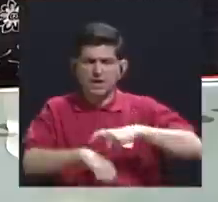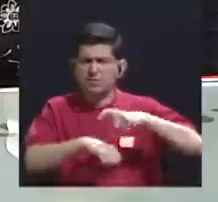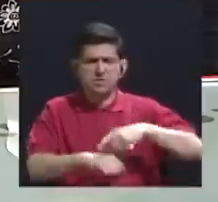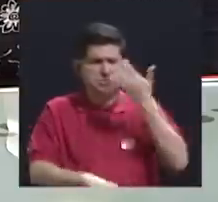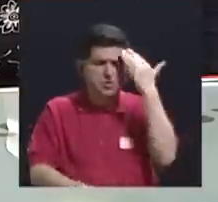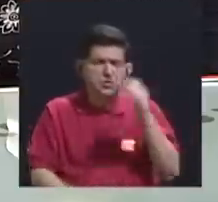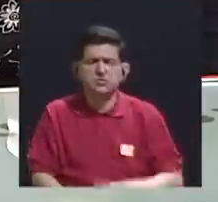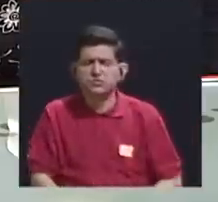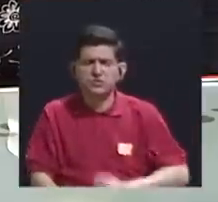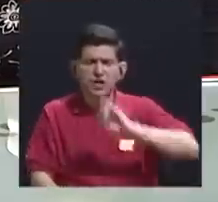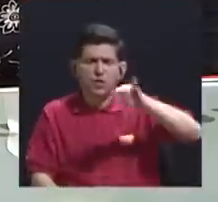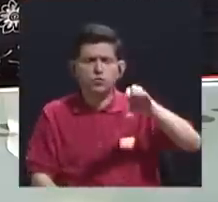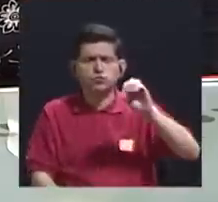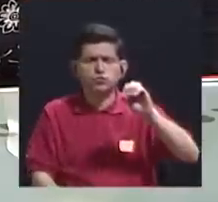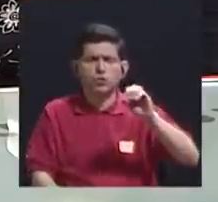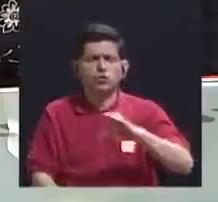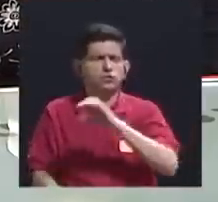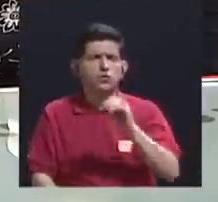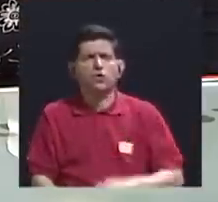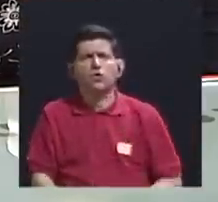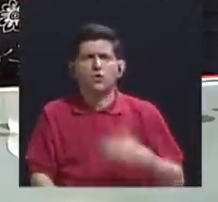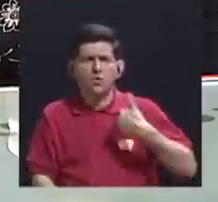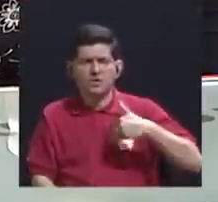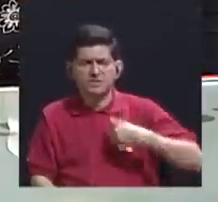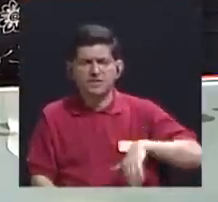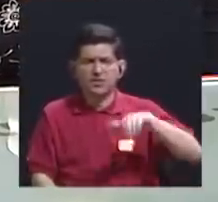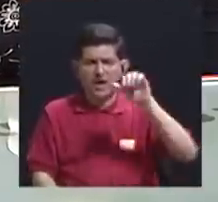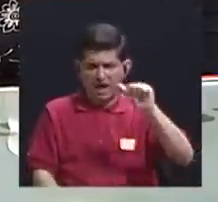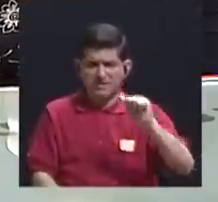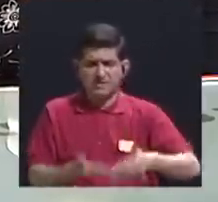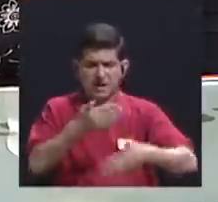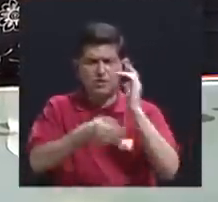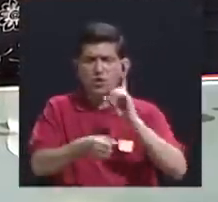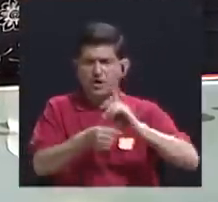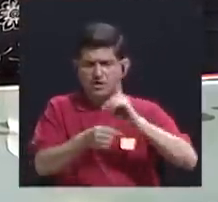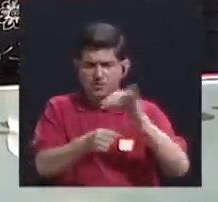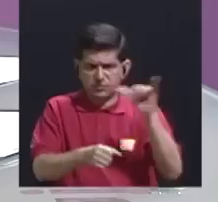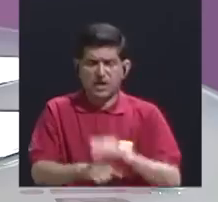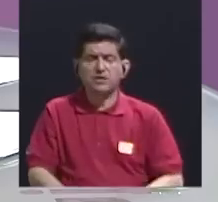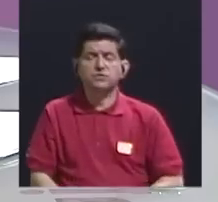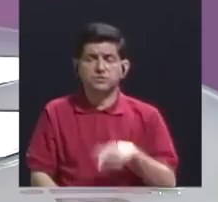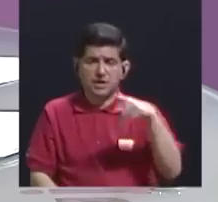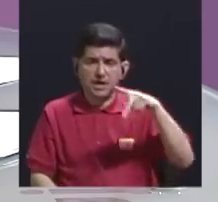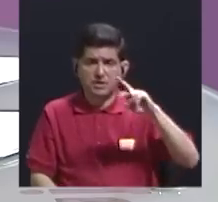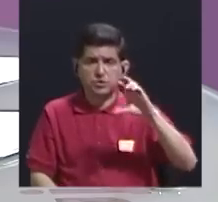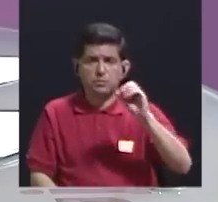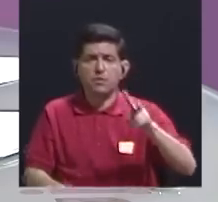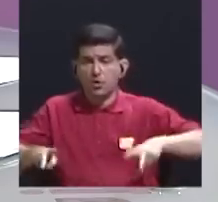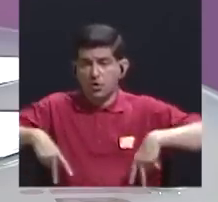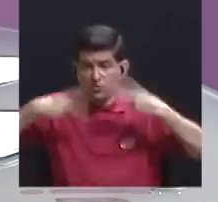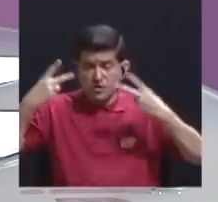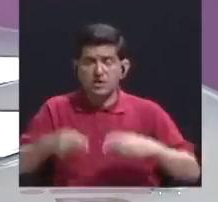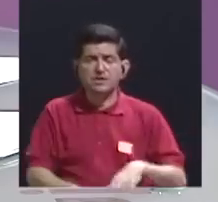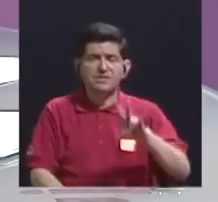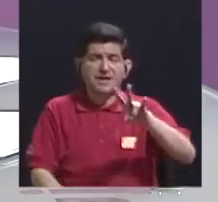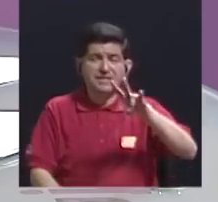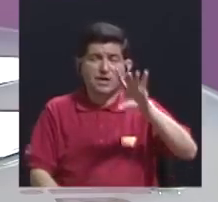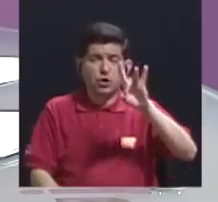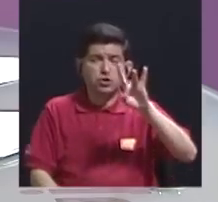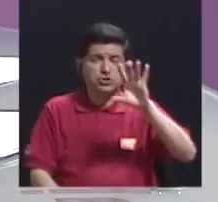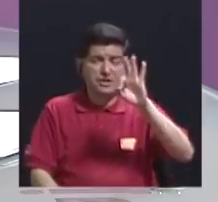ha sido un justo orozco o el señor avendaño alguno de los dos diputados anteriores también pro-vida habían dejado